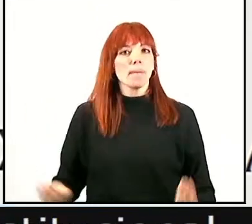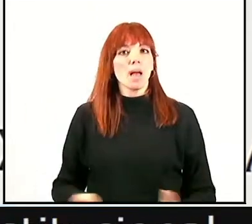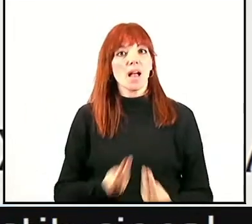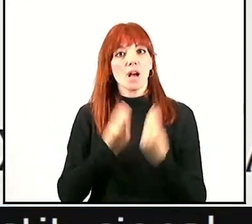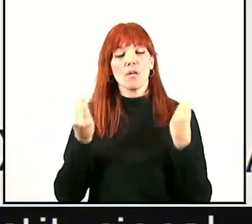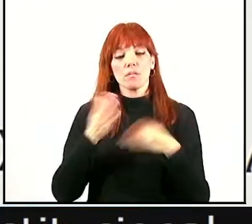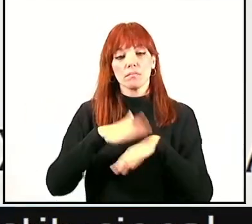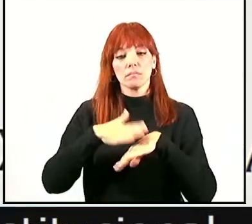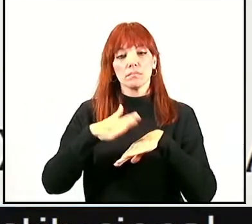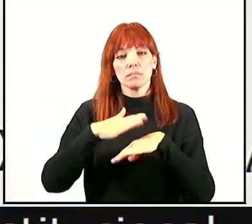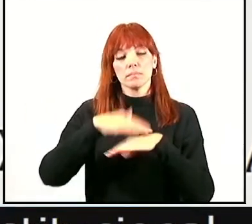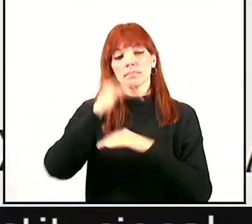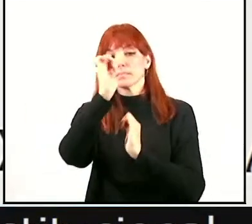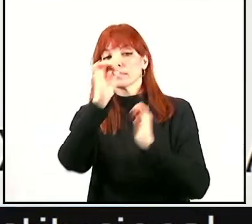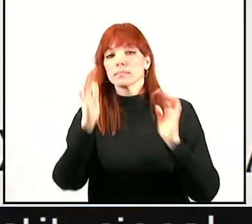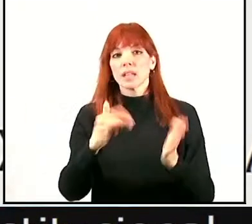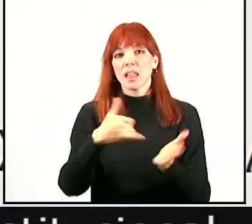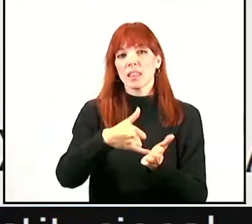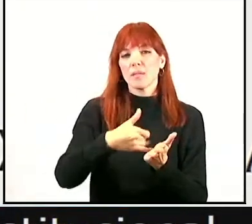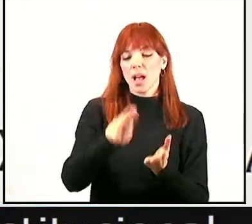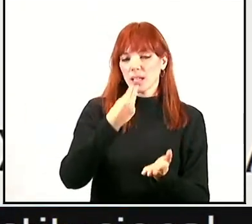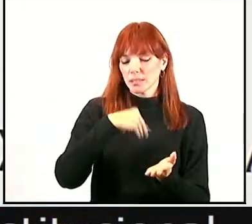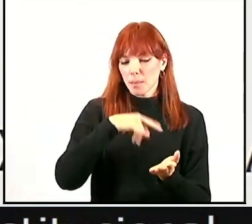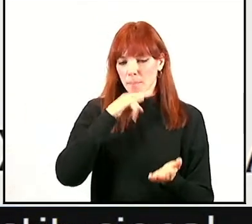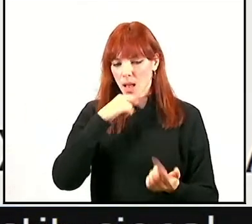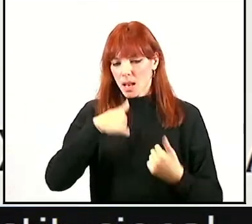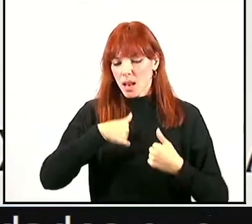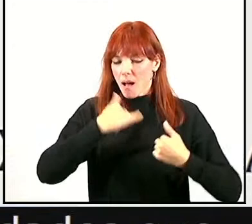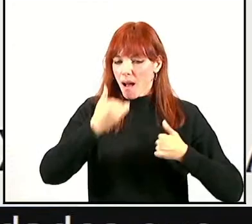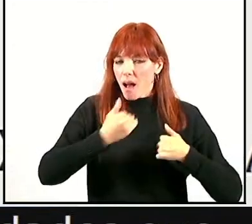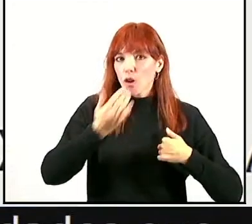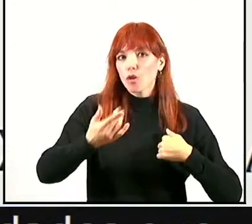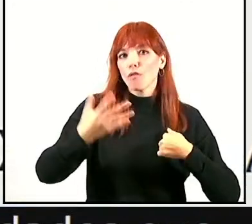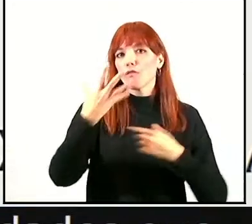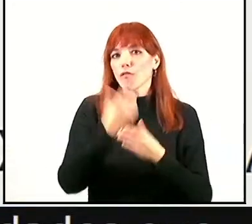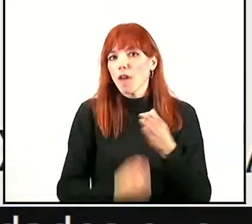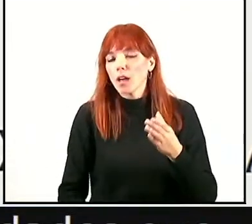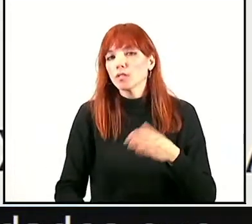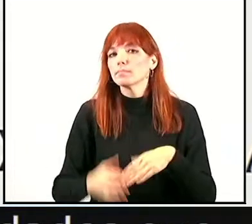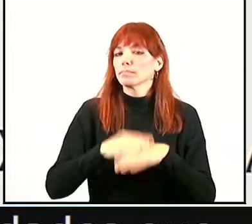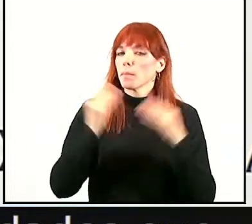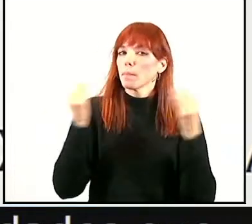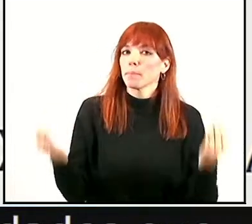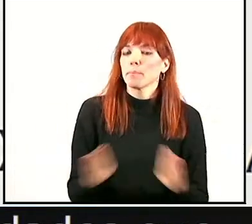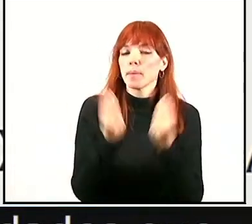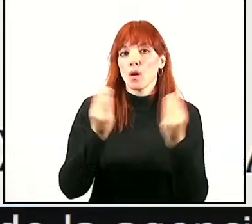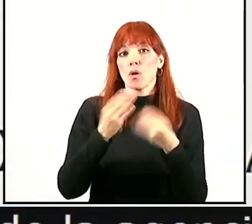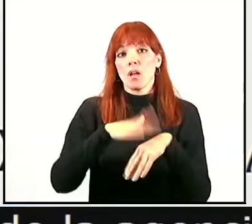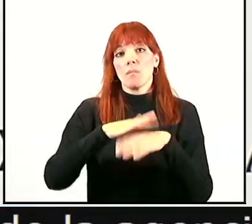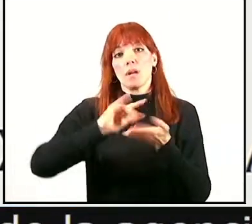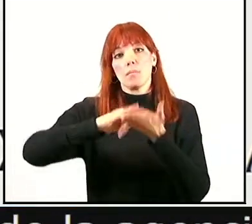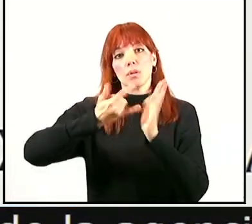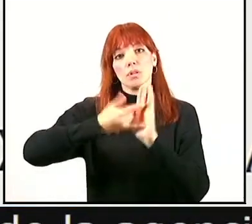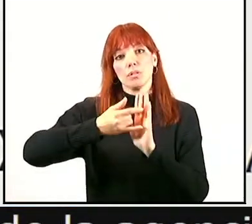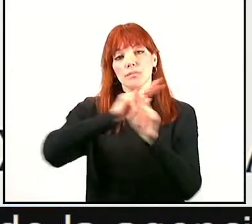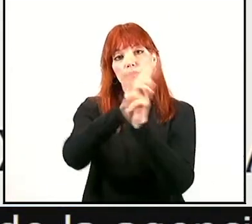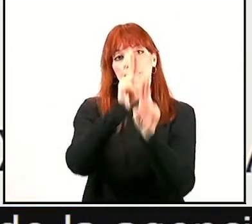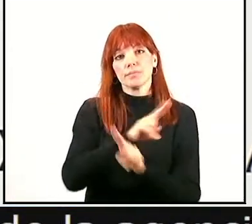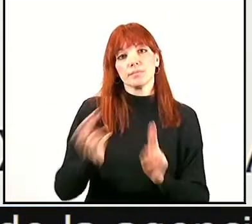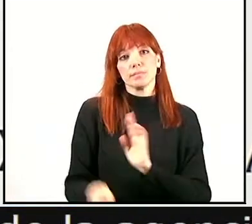a las debilidades que teníamos como Administración regional desde la agencia para sacar adelante los proyectos